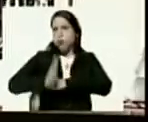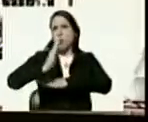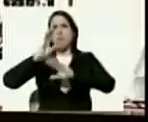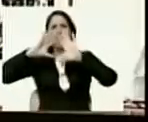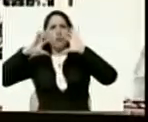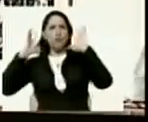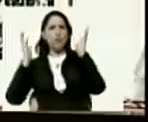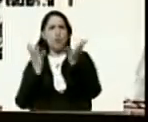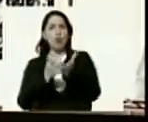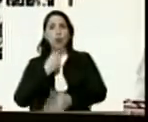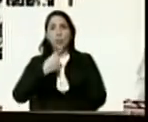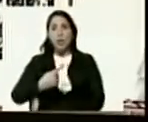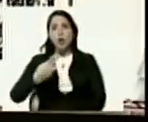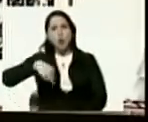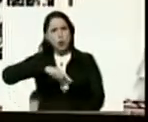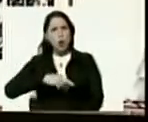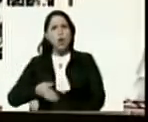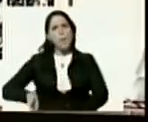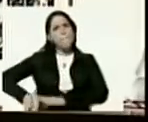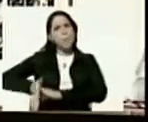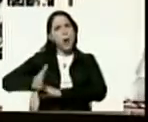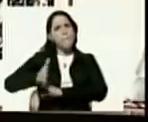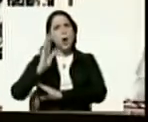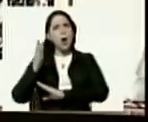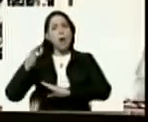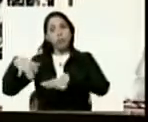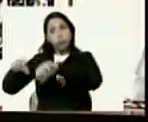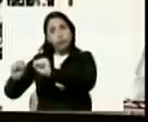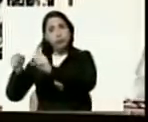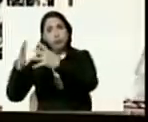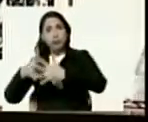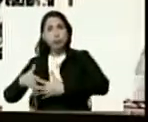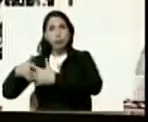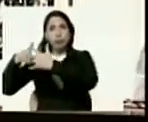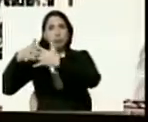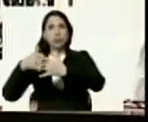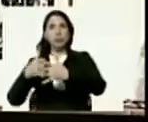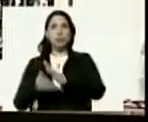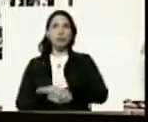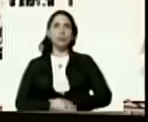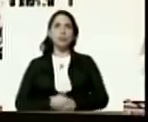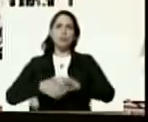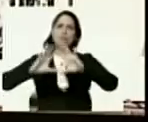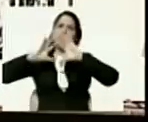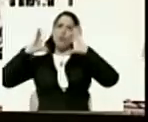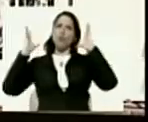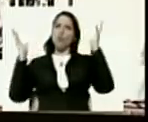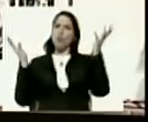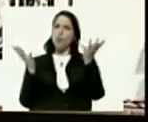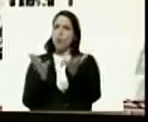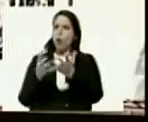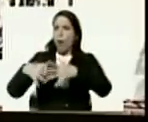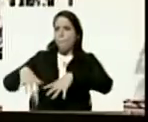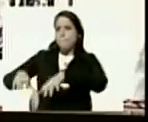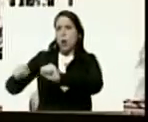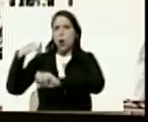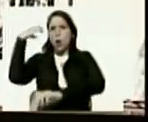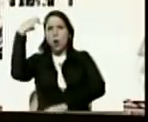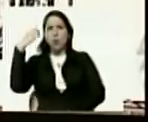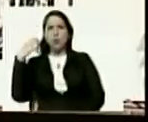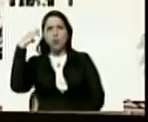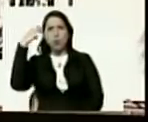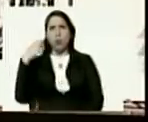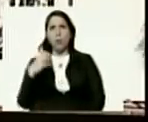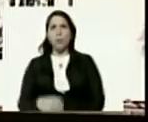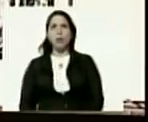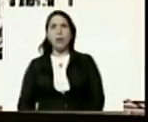dije. Y le hemos dado una lección al imperialismo norteamericano, al mundo imperialista de Europa, de